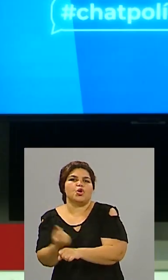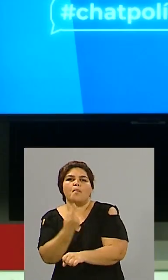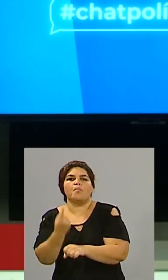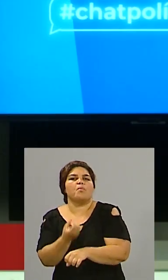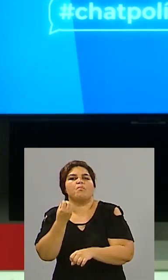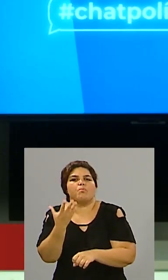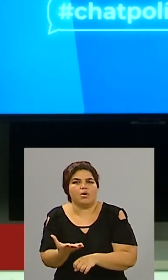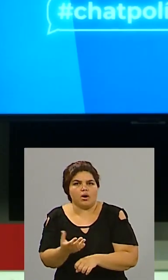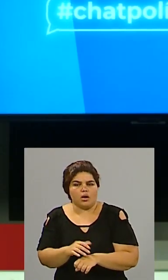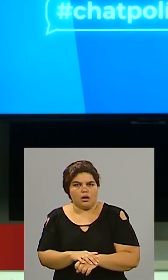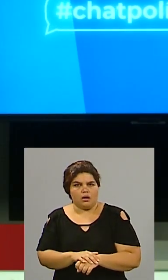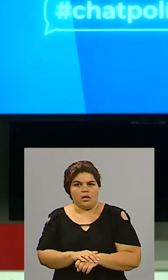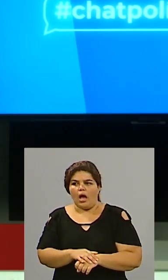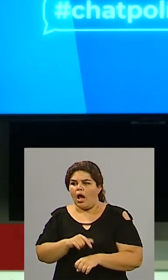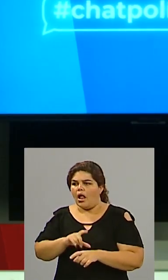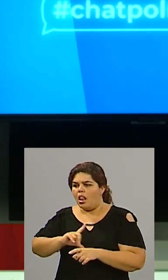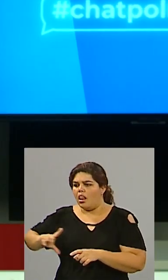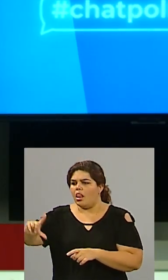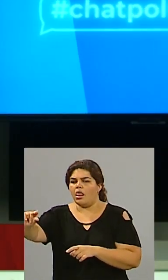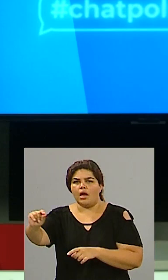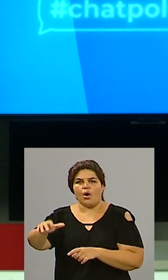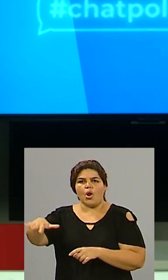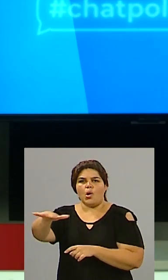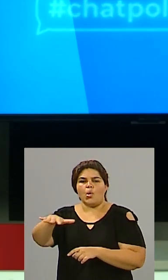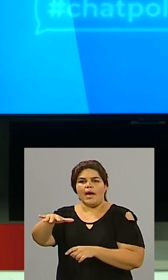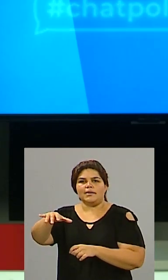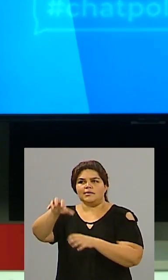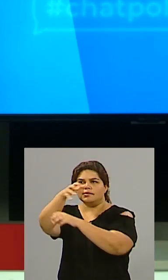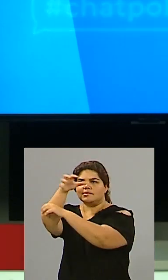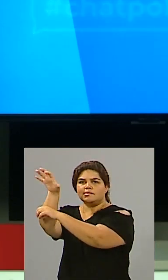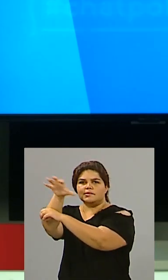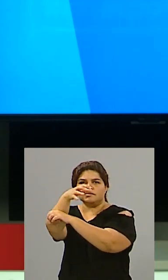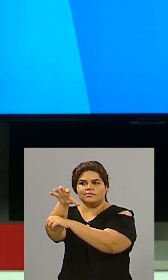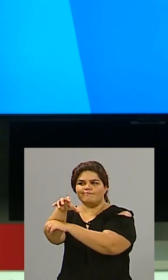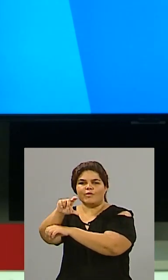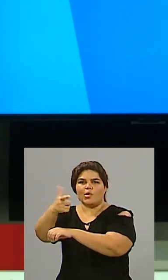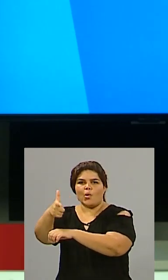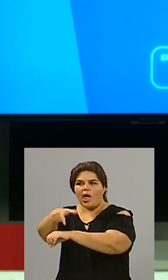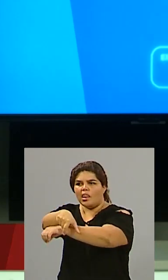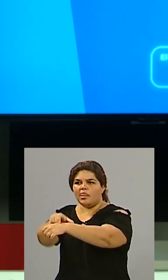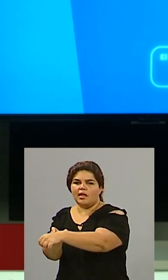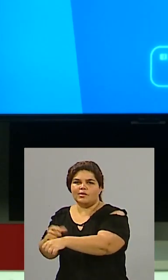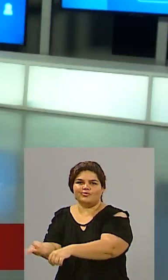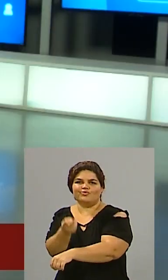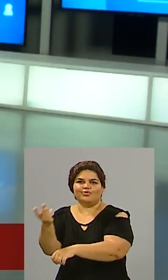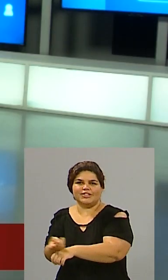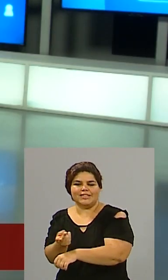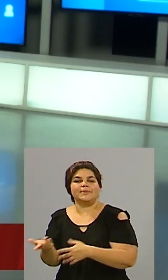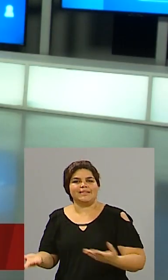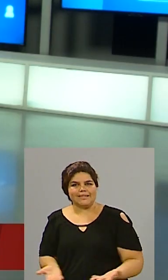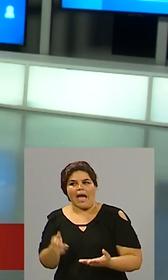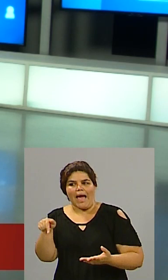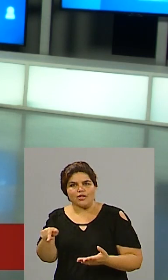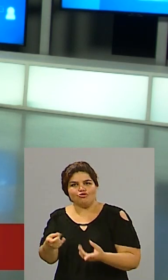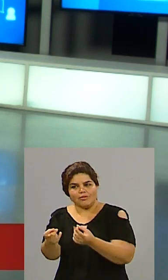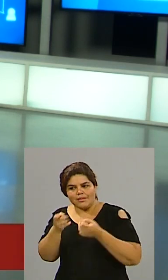para trabajar, porque yo creo que en estos sistemas está la forma de acompañar bien las medidas de restricción,